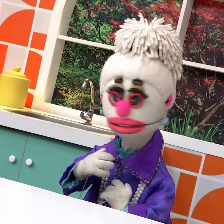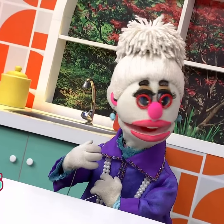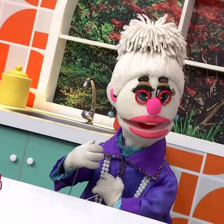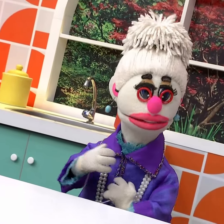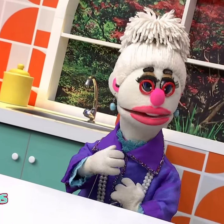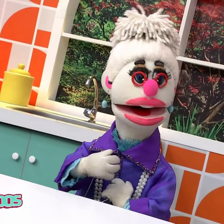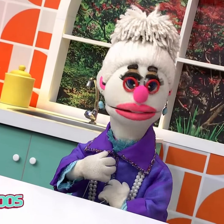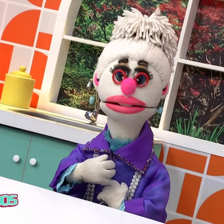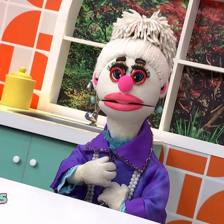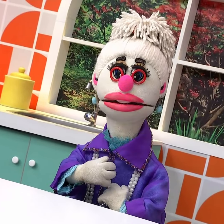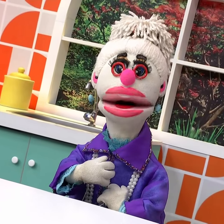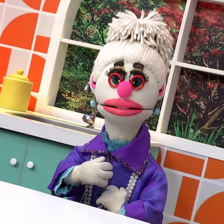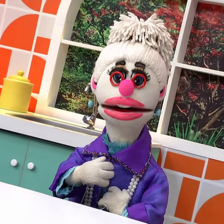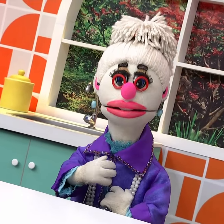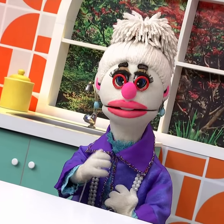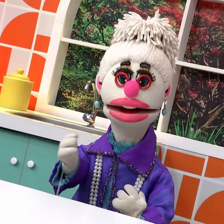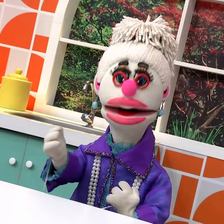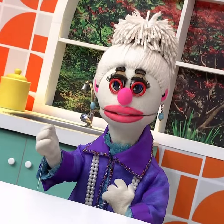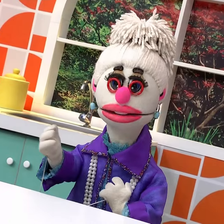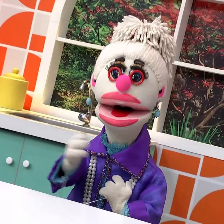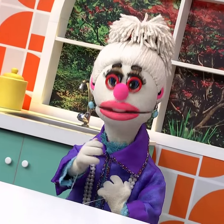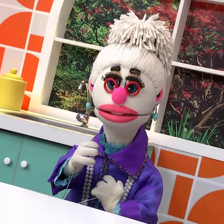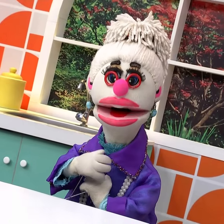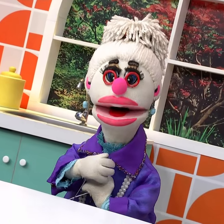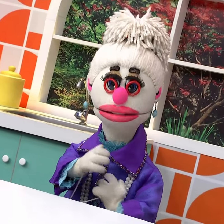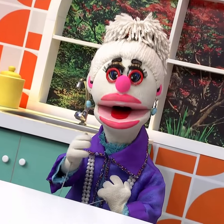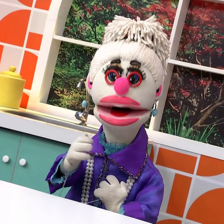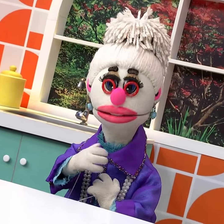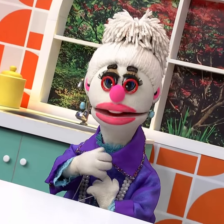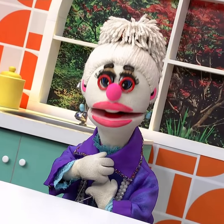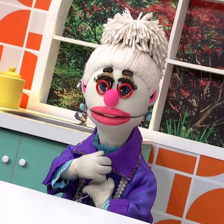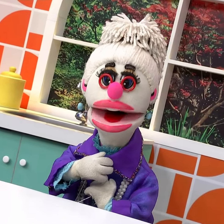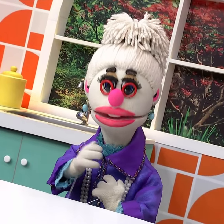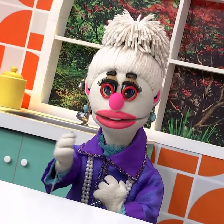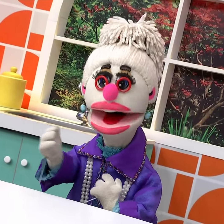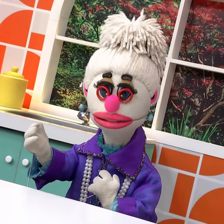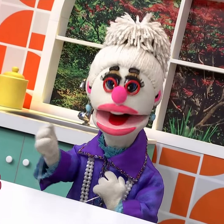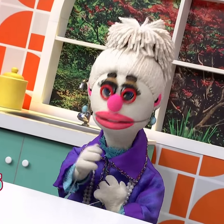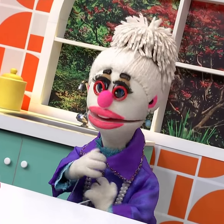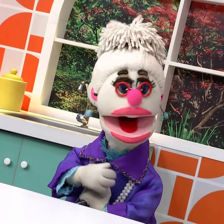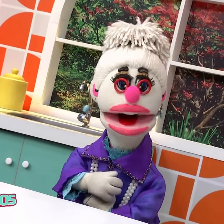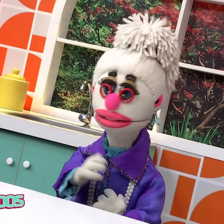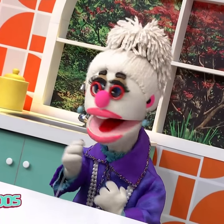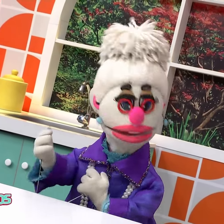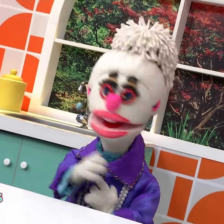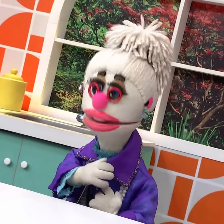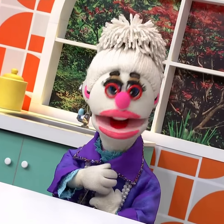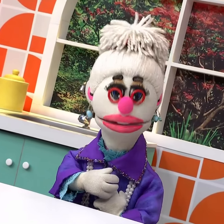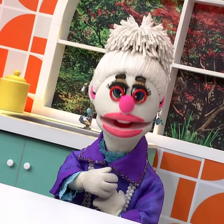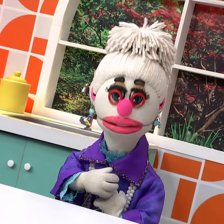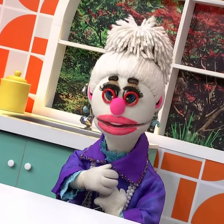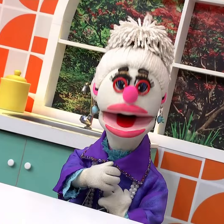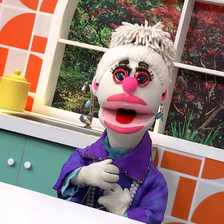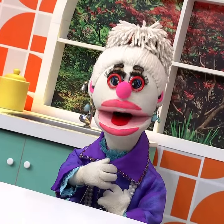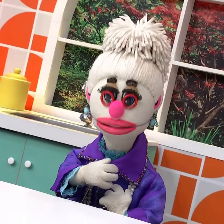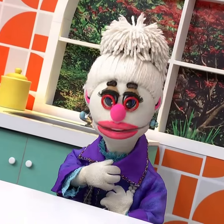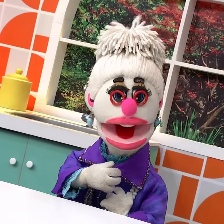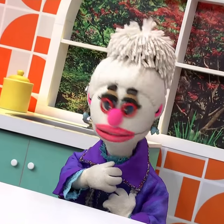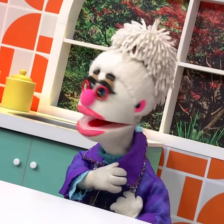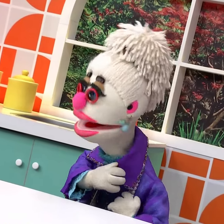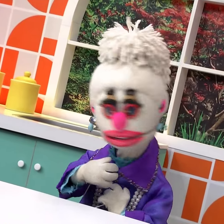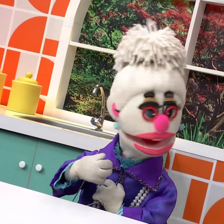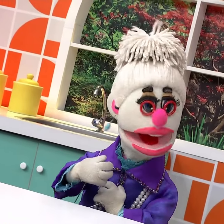tremenda. Tremenda. Así que a todos los niños, cuídenmelos, échenle. Por favor. Mira, póngale toda la frazadita a los niños porque